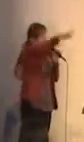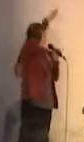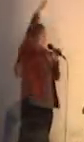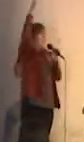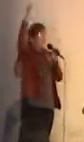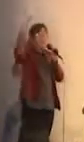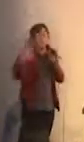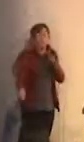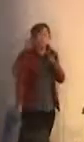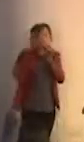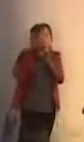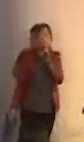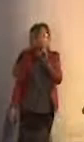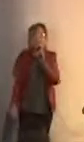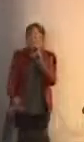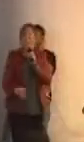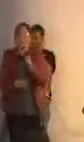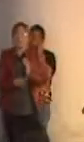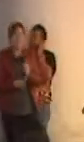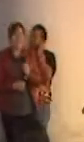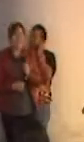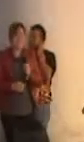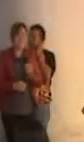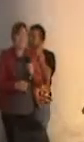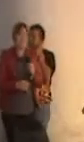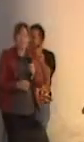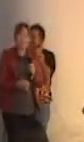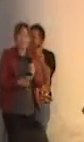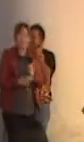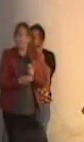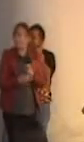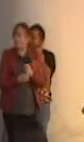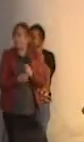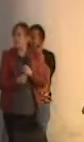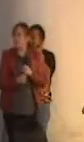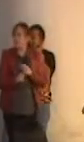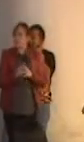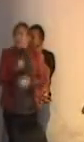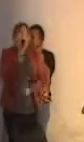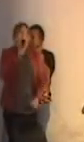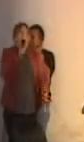Para combatir todo eso que está ahí adentro, ¿vale?